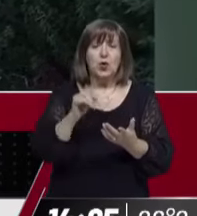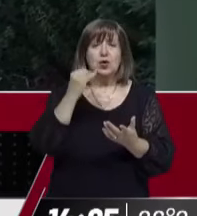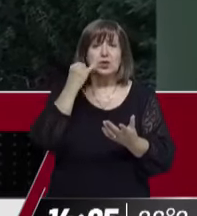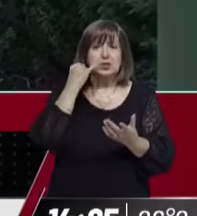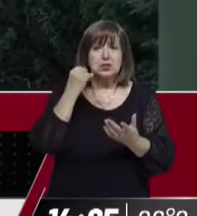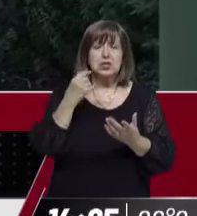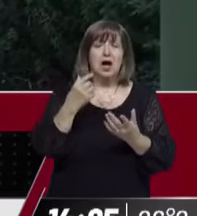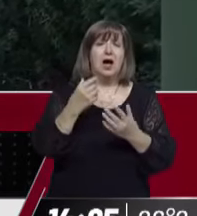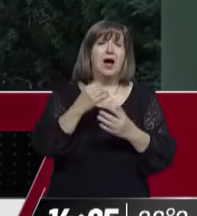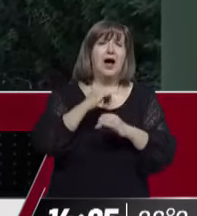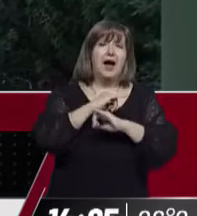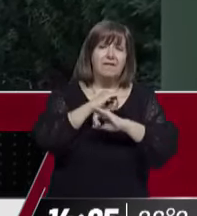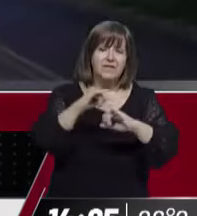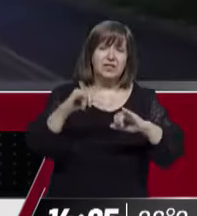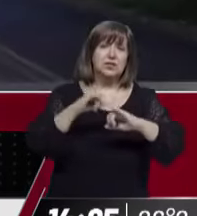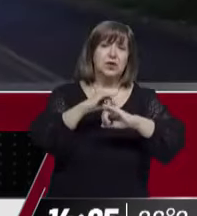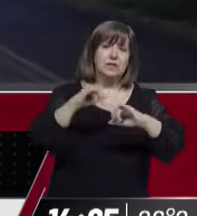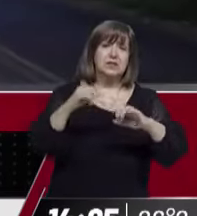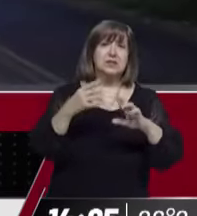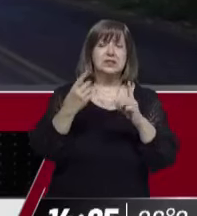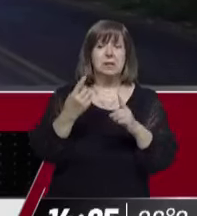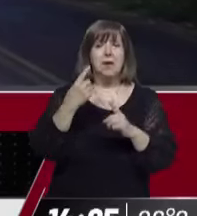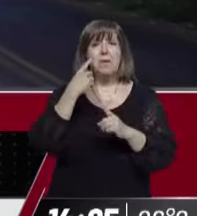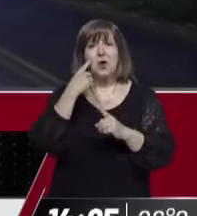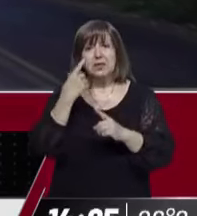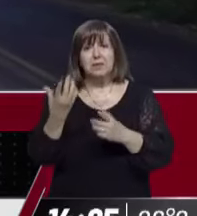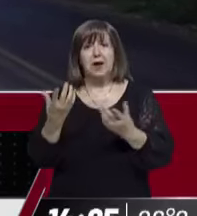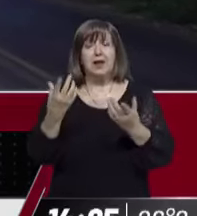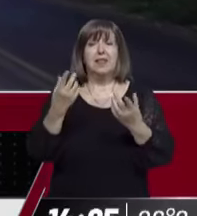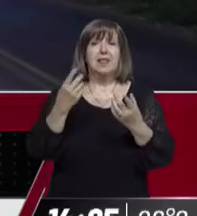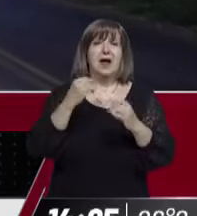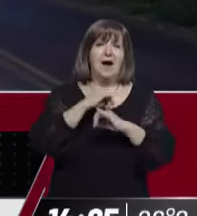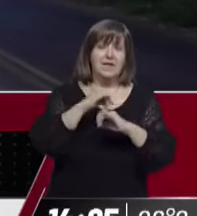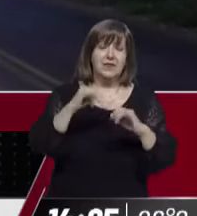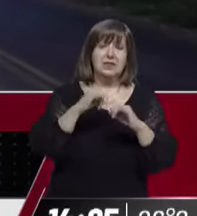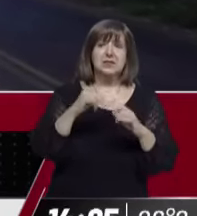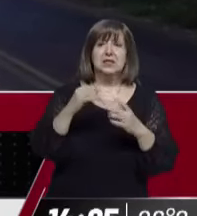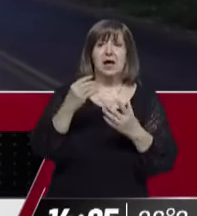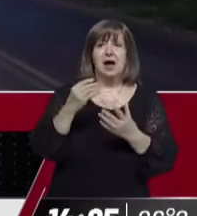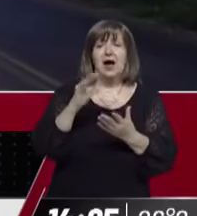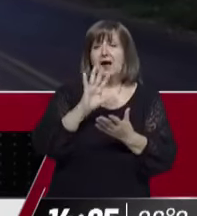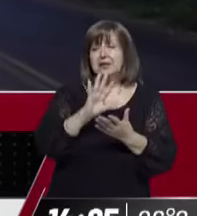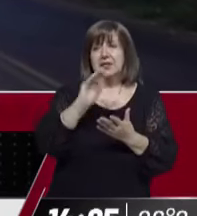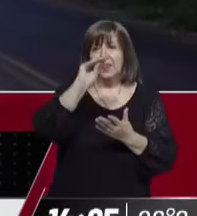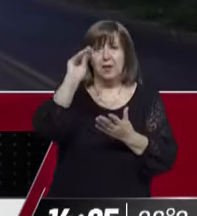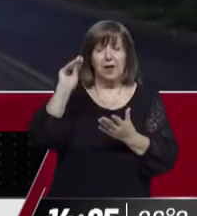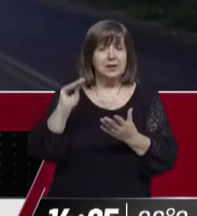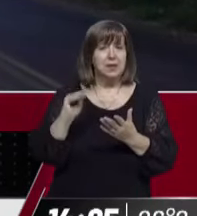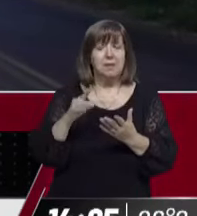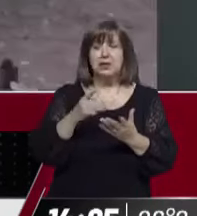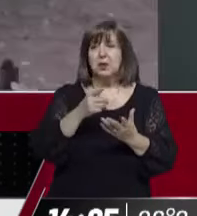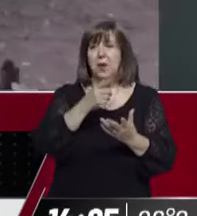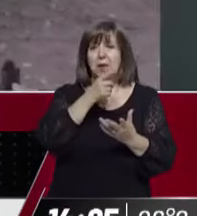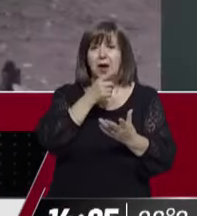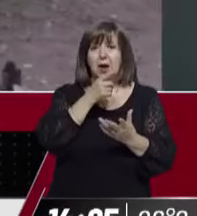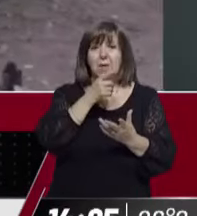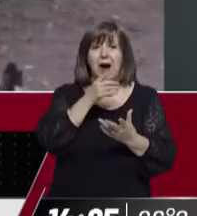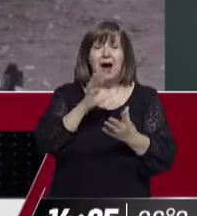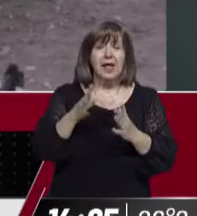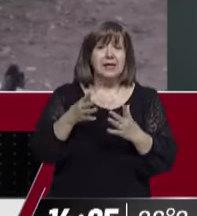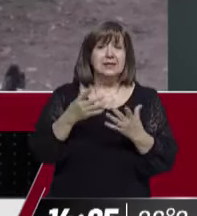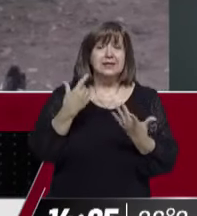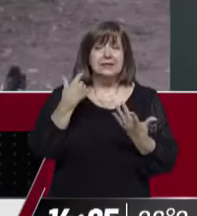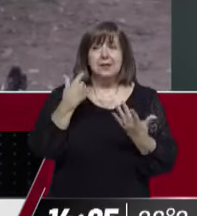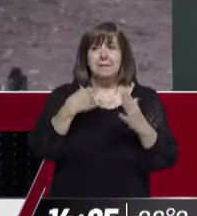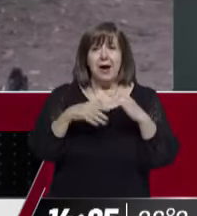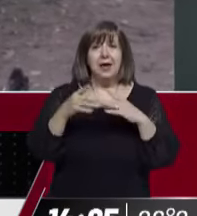Tránsito y también de municipal, el tránsito municipal en cada uno de los departamentos. Pero parece ser que las tareas a veces aún